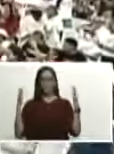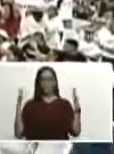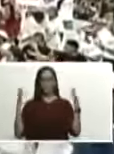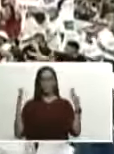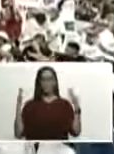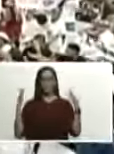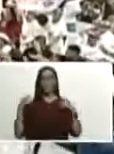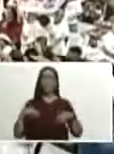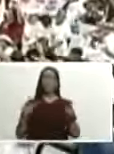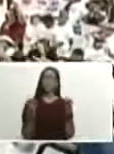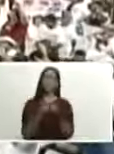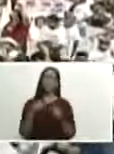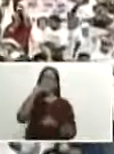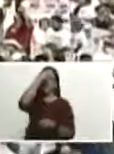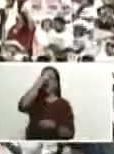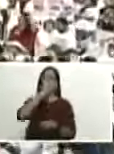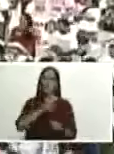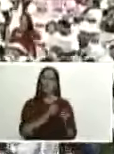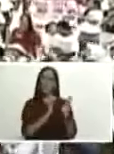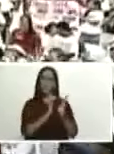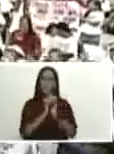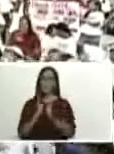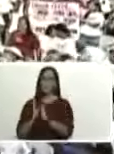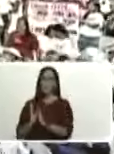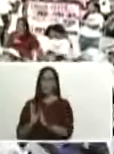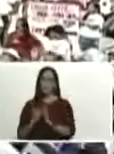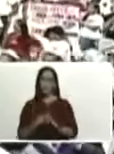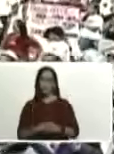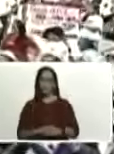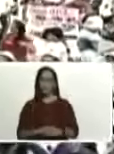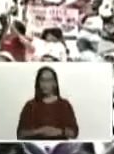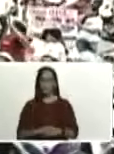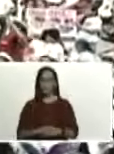Con el pueblo organizado.